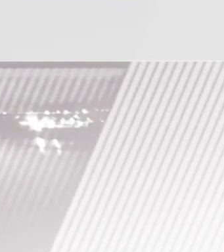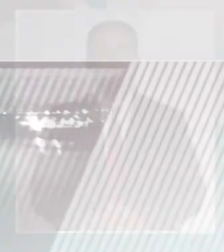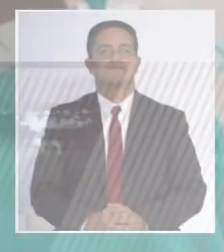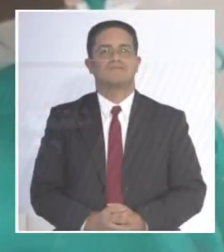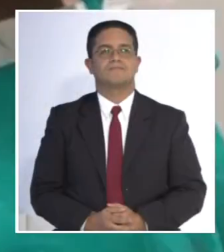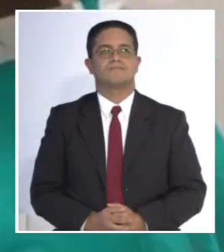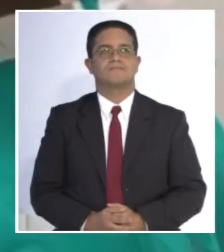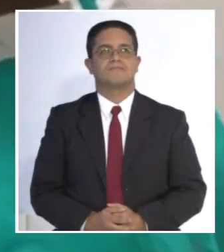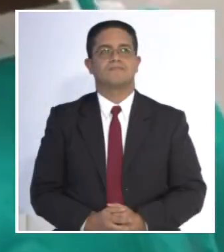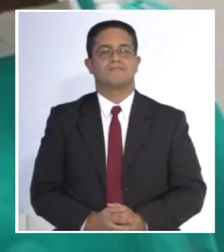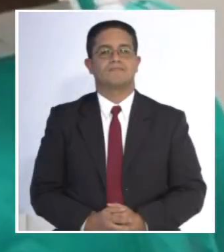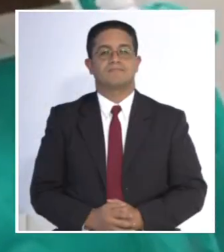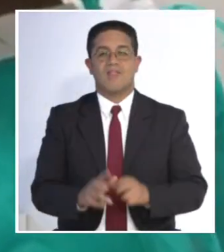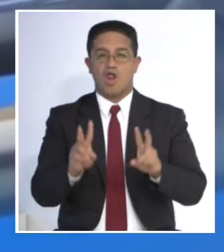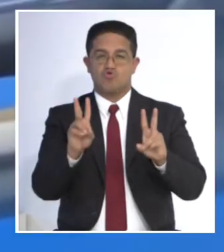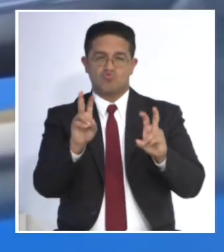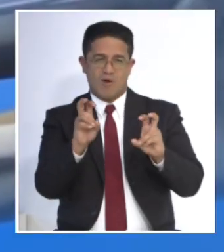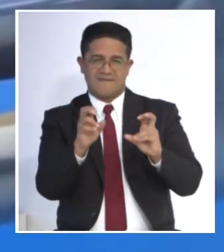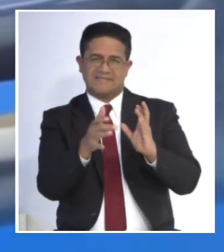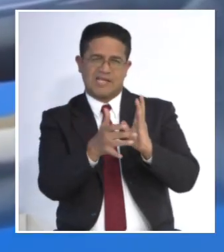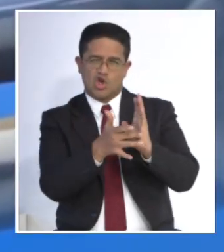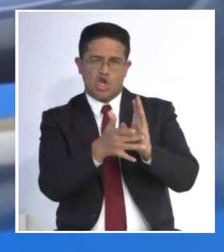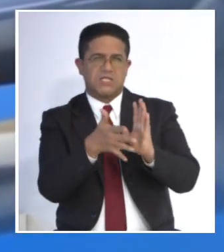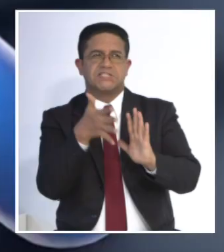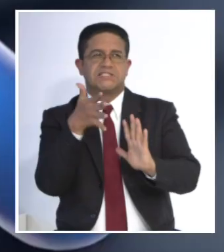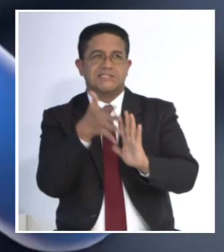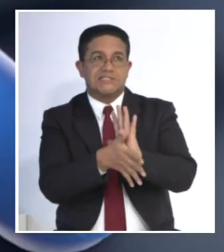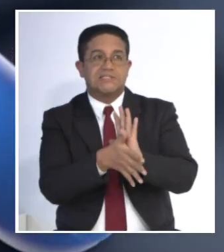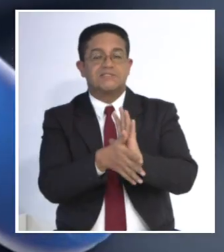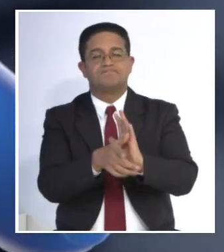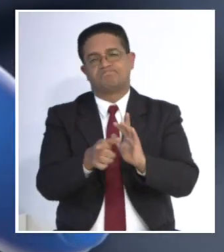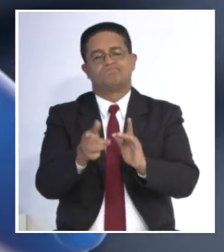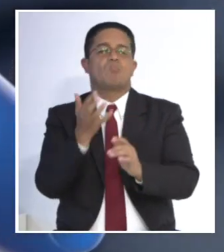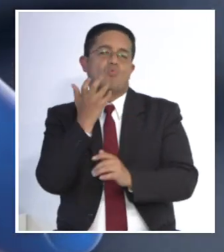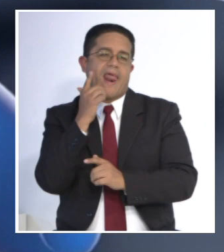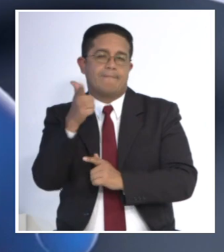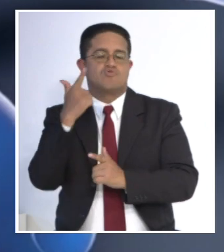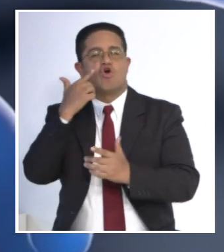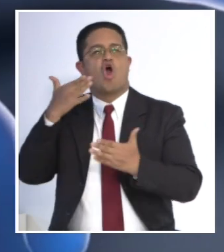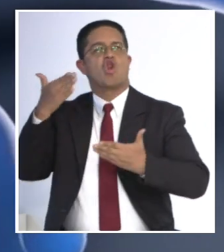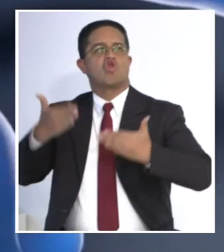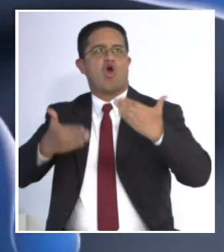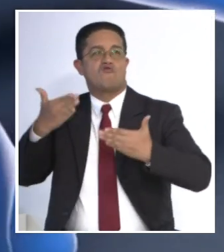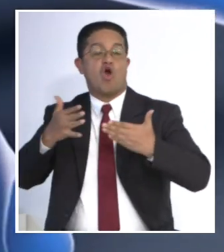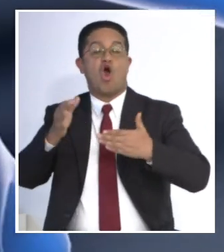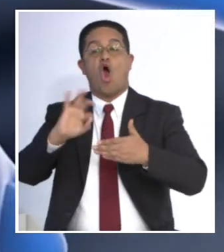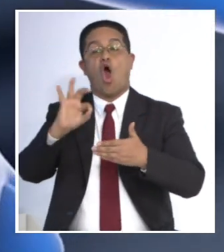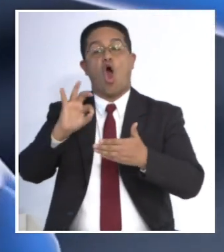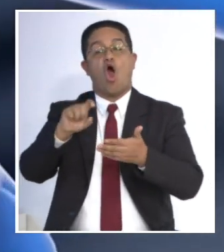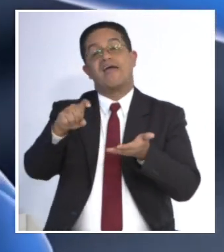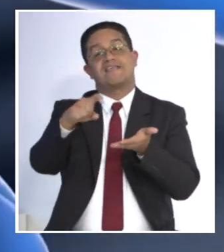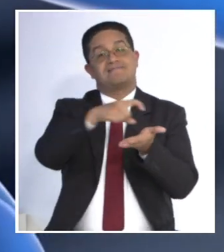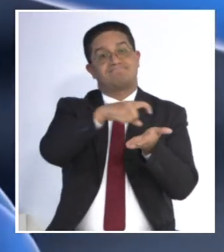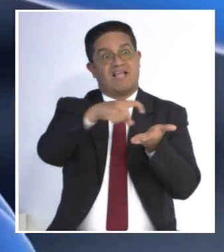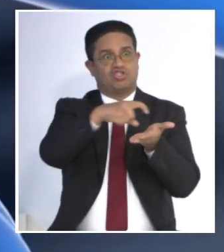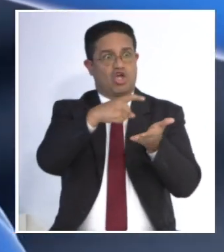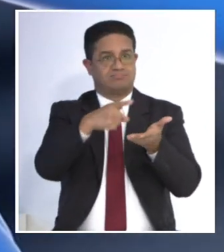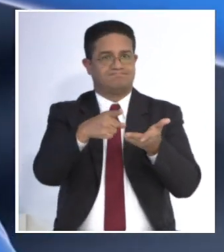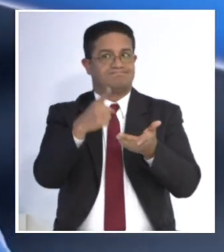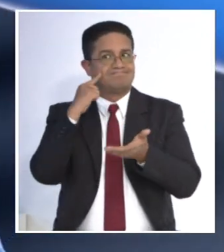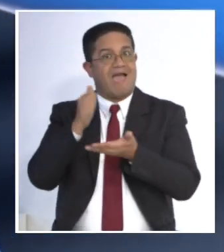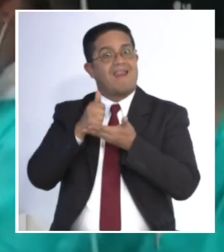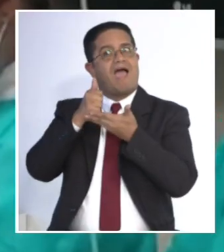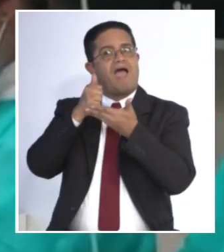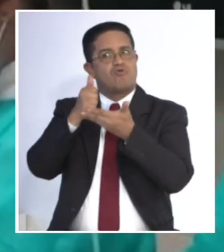La aplicación de las nuevas tecnologías, especialmente la introducción de la robótica y la impresión 3D en los procedimientos quirúrgicos de